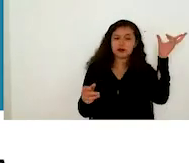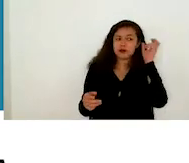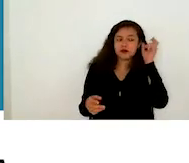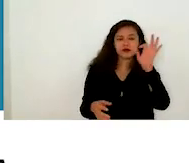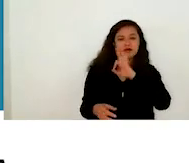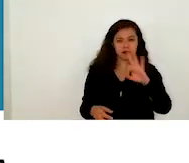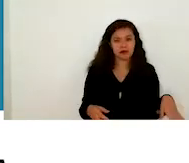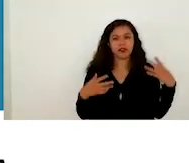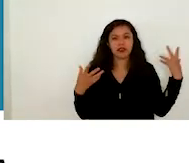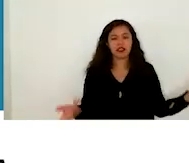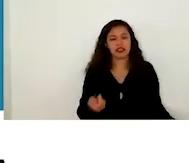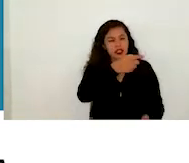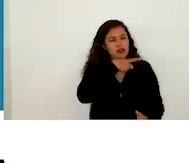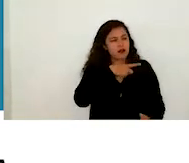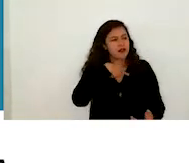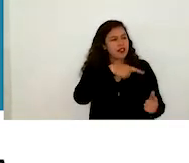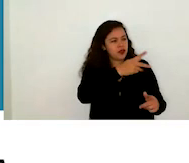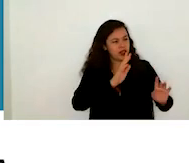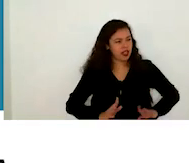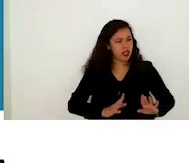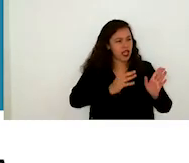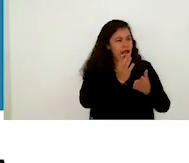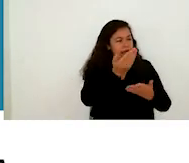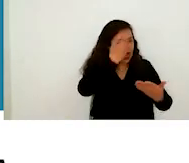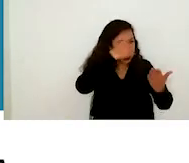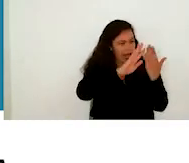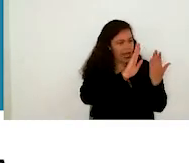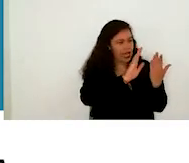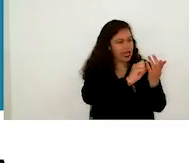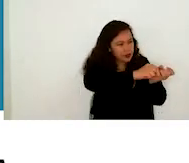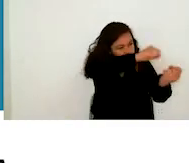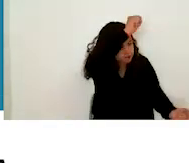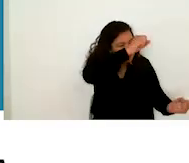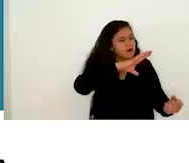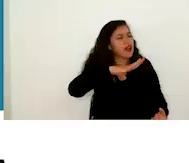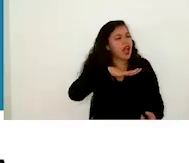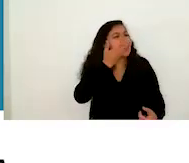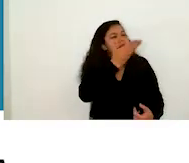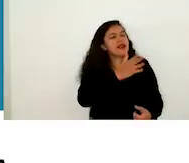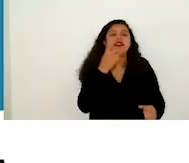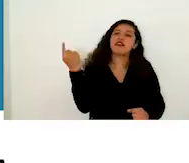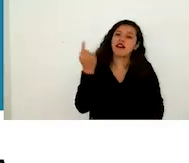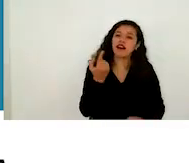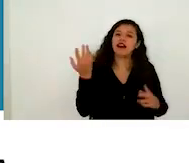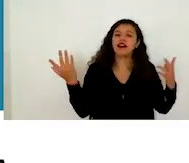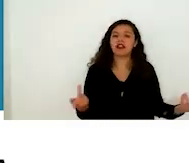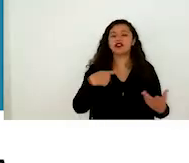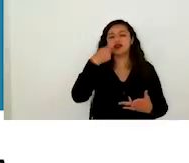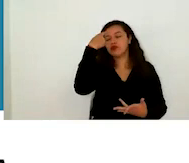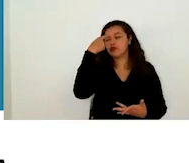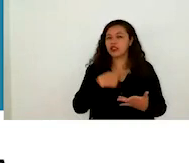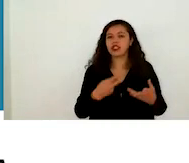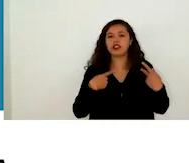eso les decía que me está diciendo atrás de esa actitud qué es lo que tiene atrás todas todas sus creencias de esta